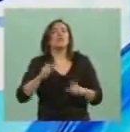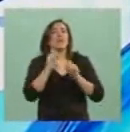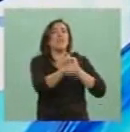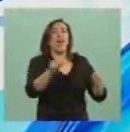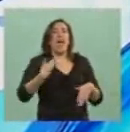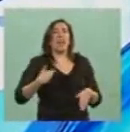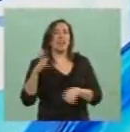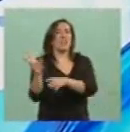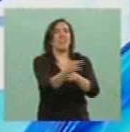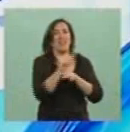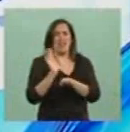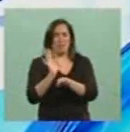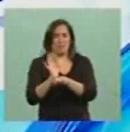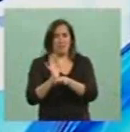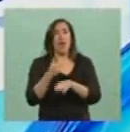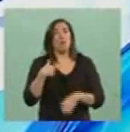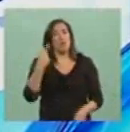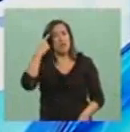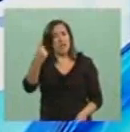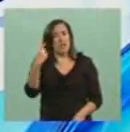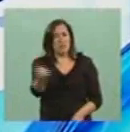eso creemos que